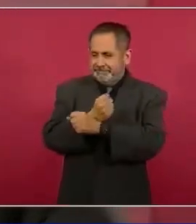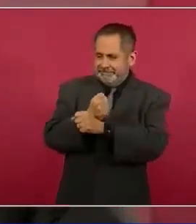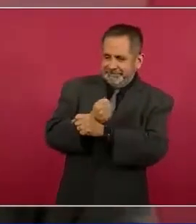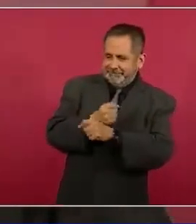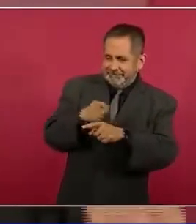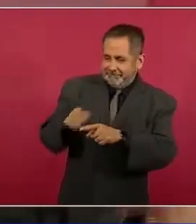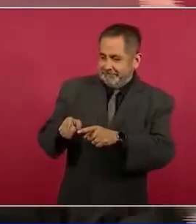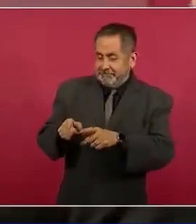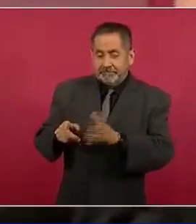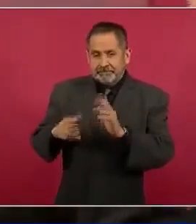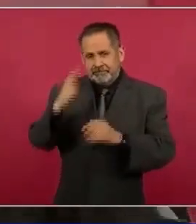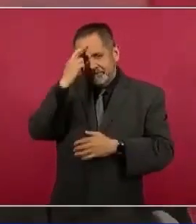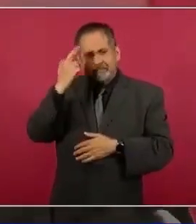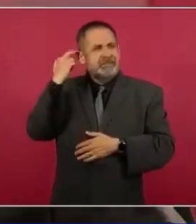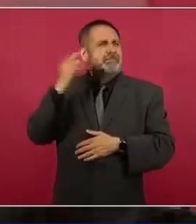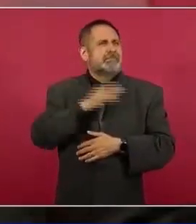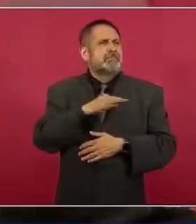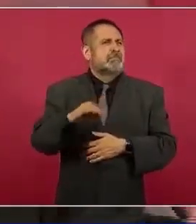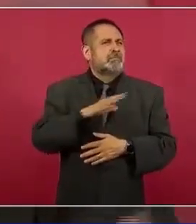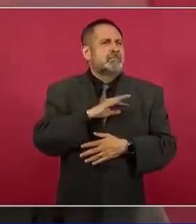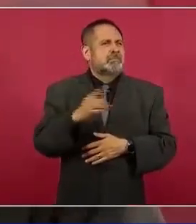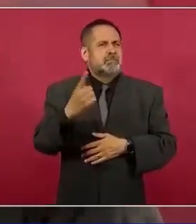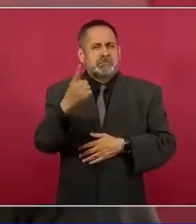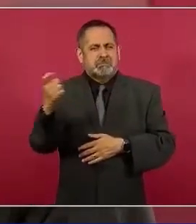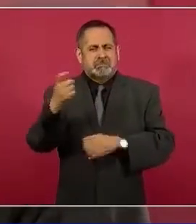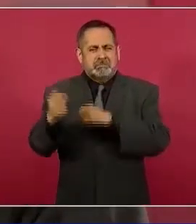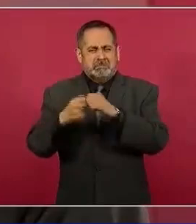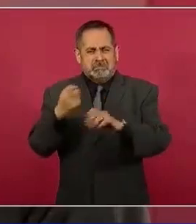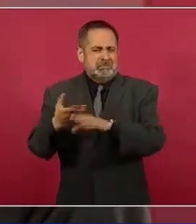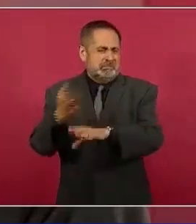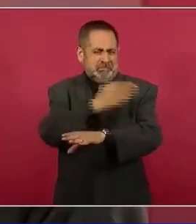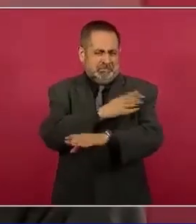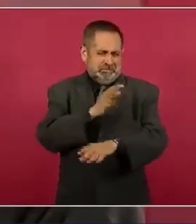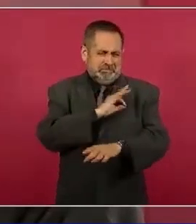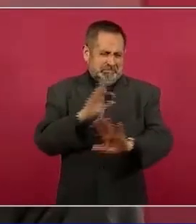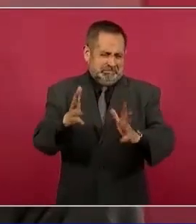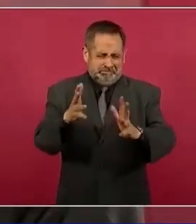hace relativamente poco, 100 años,